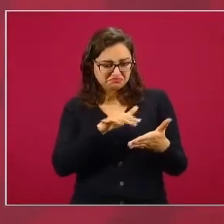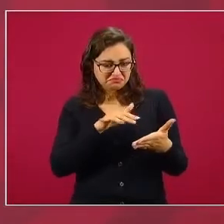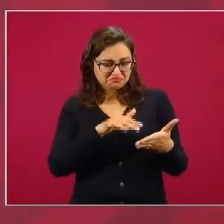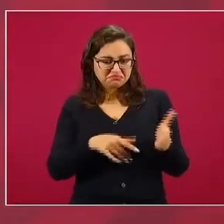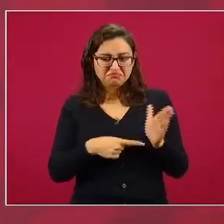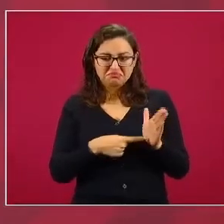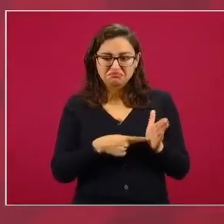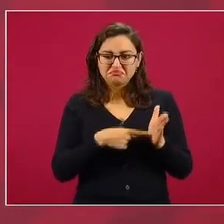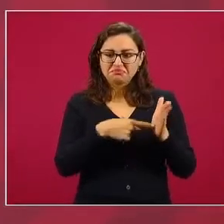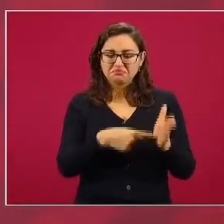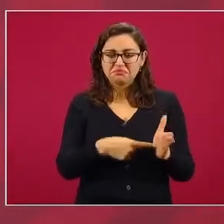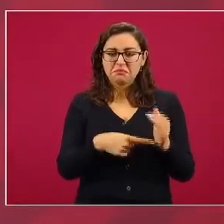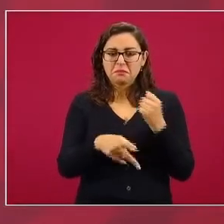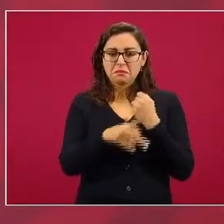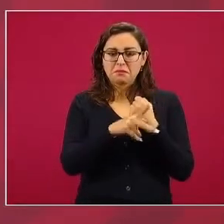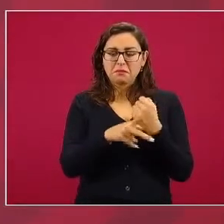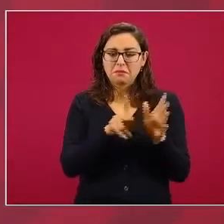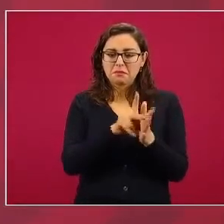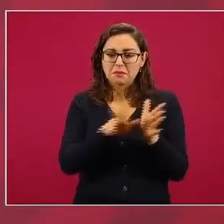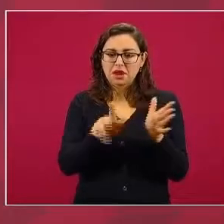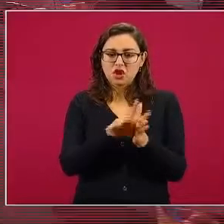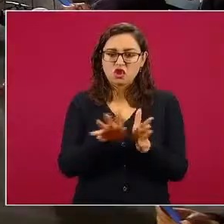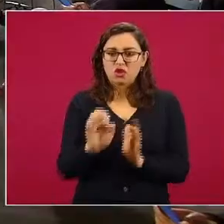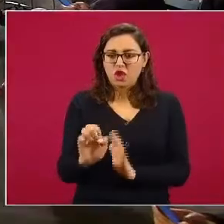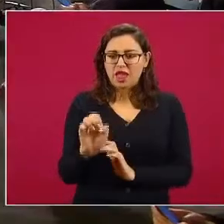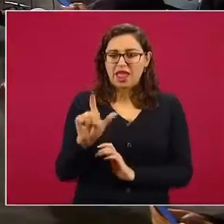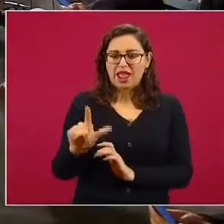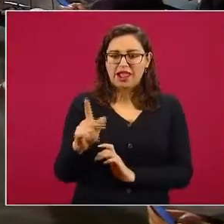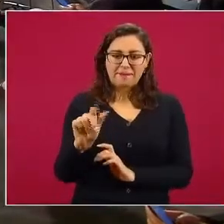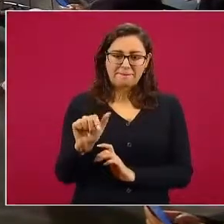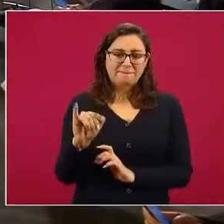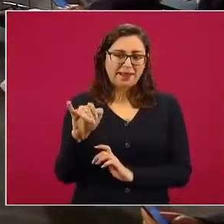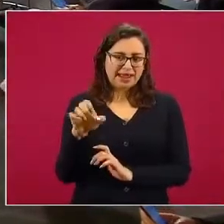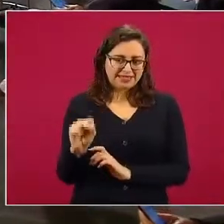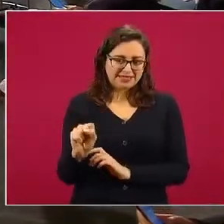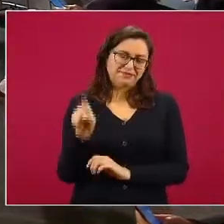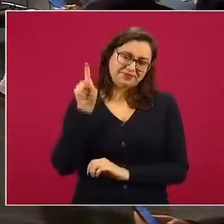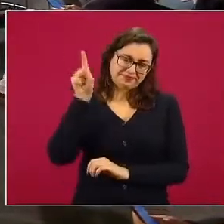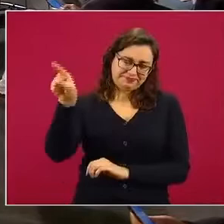del periódico El País de España,